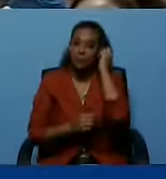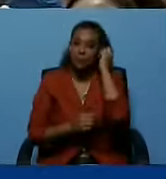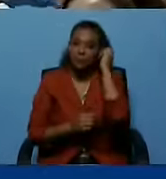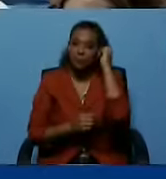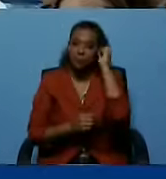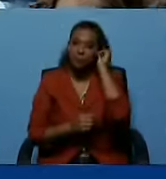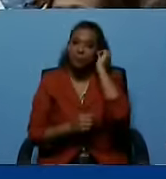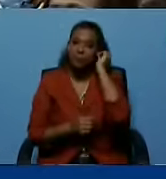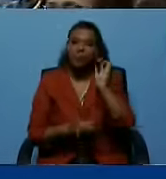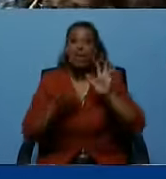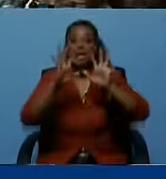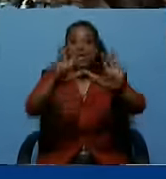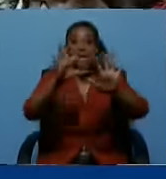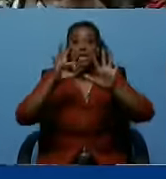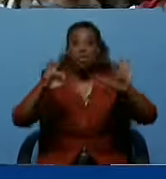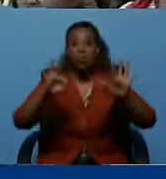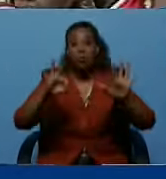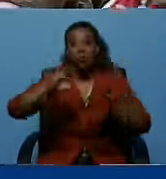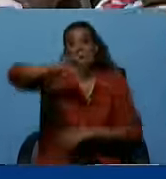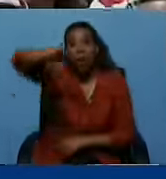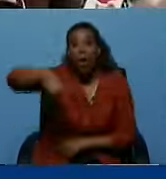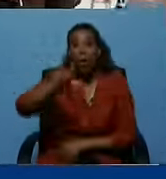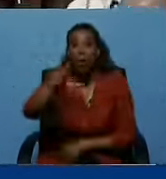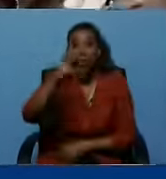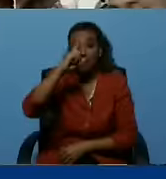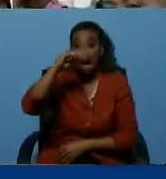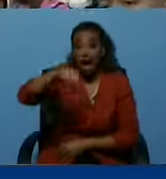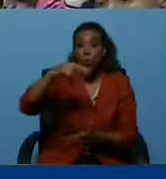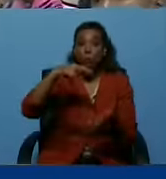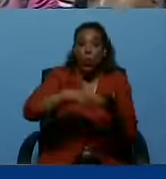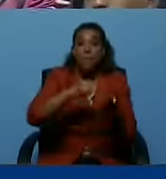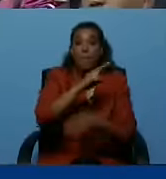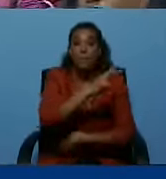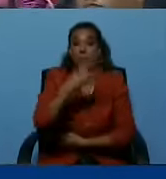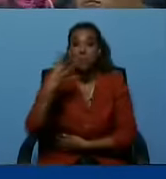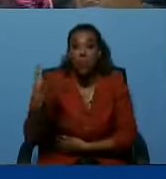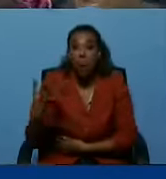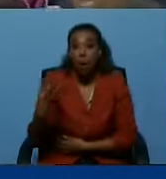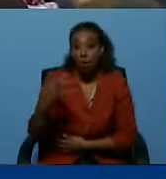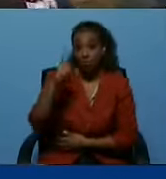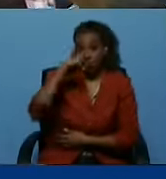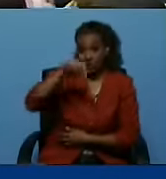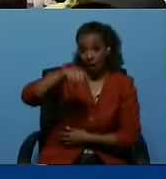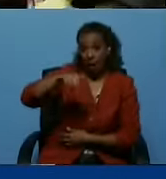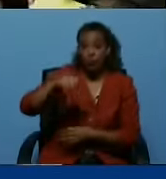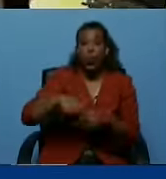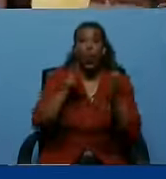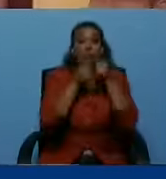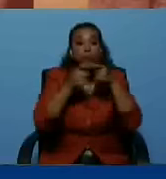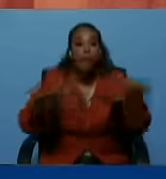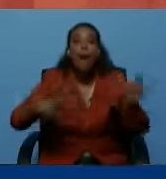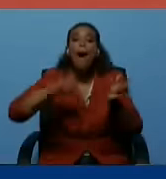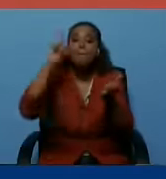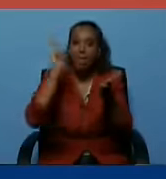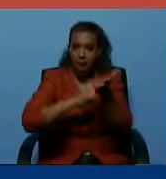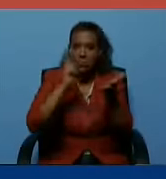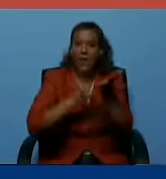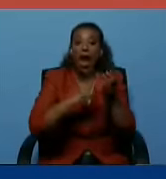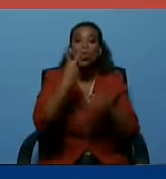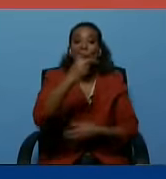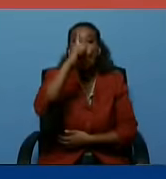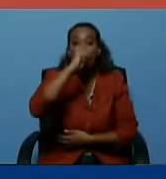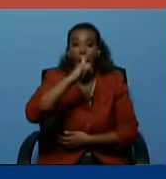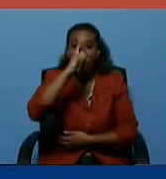El 18 de julio de este año, hace unos días apenas, extensión de validez por